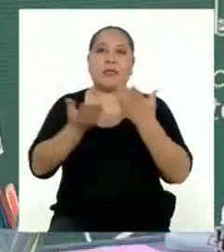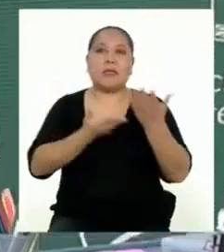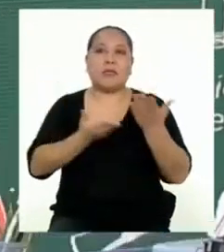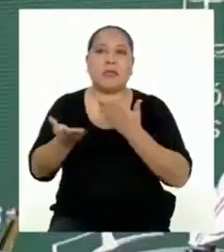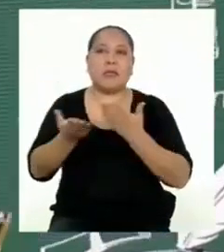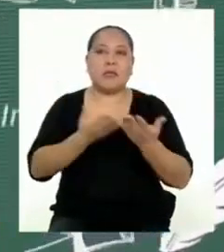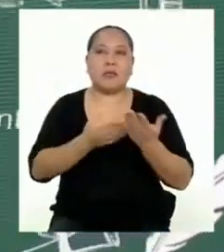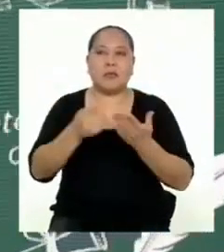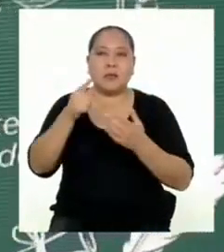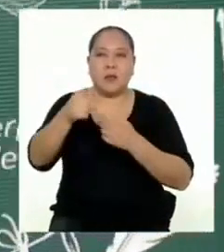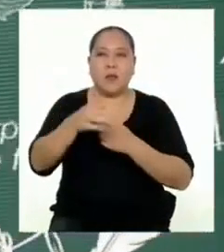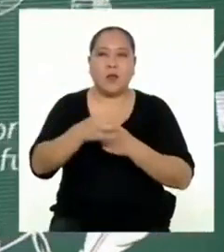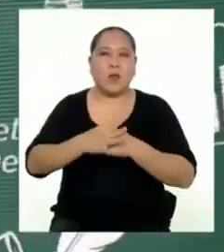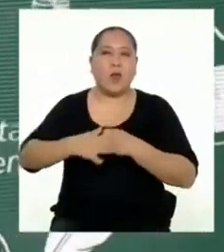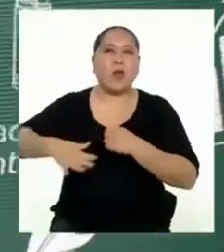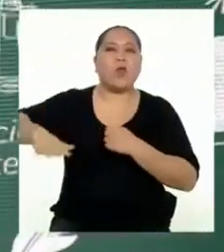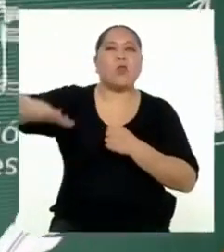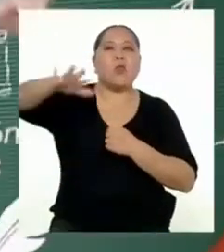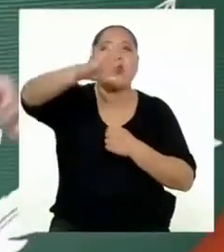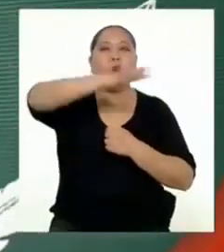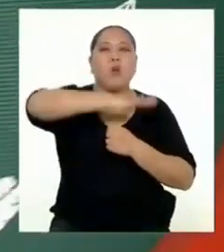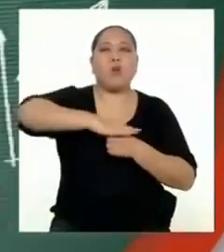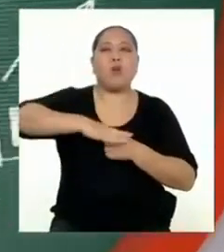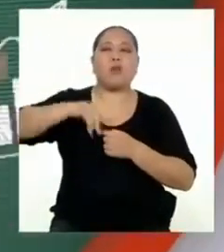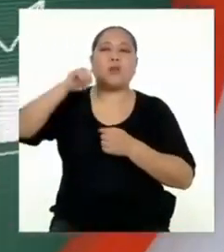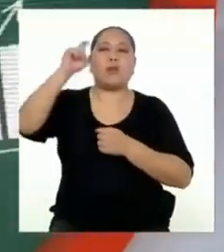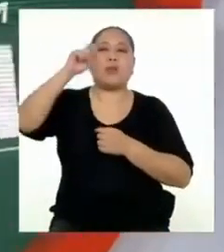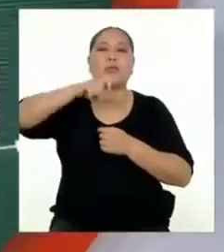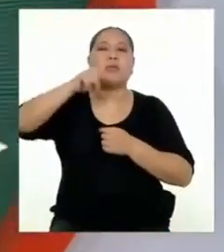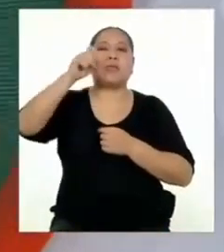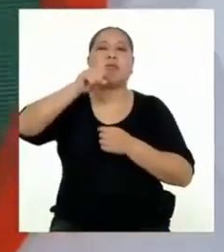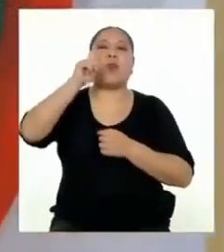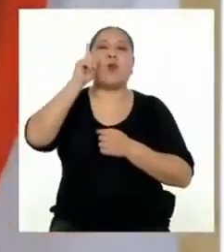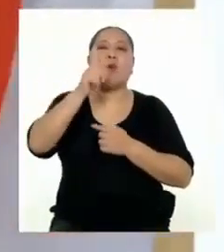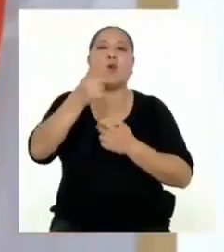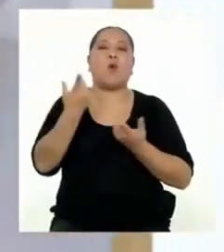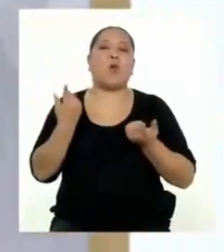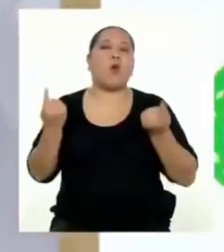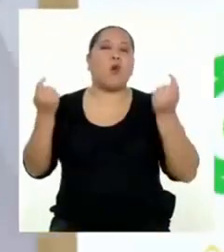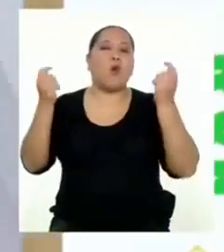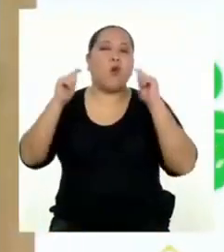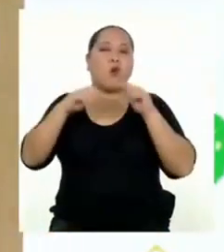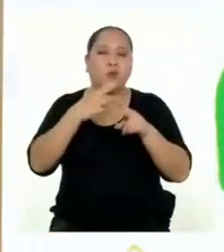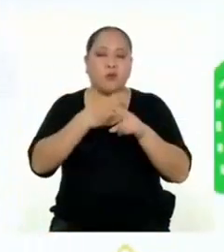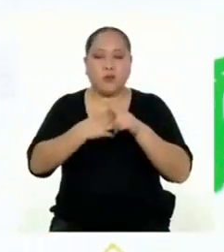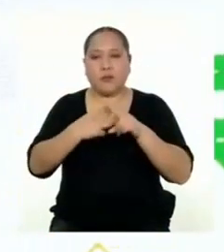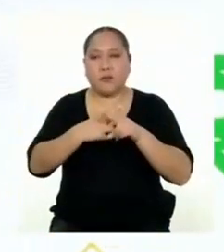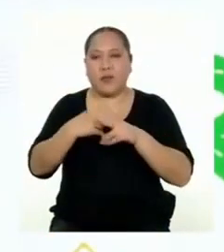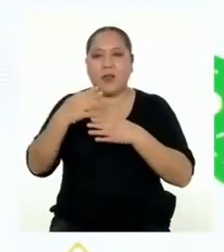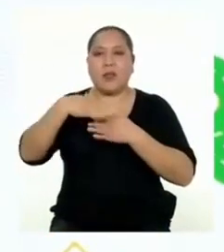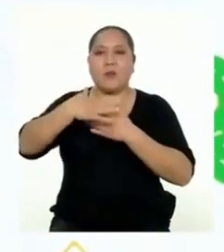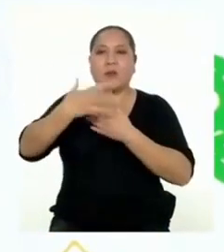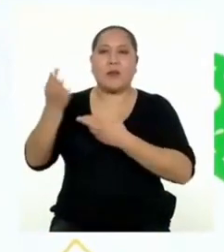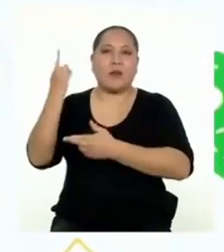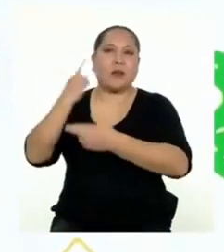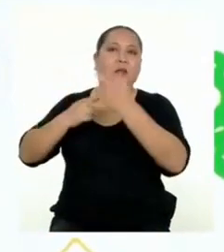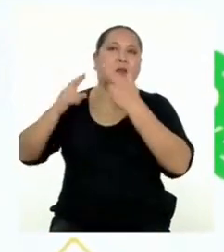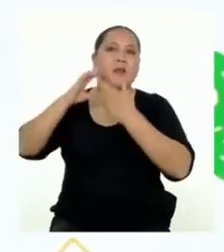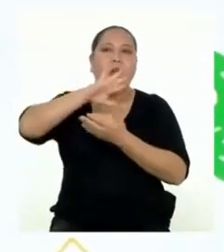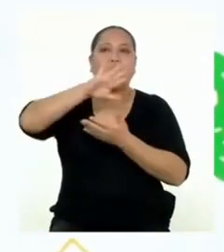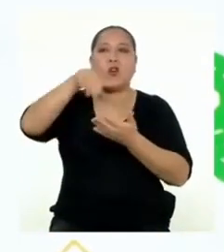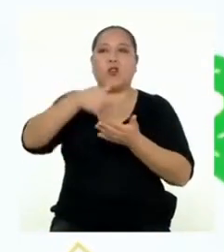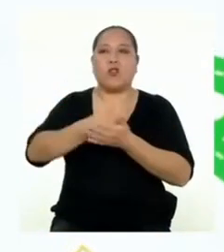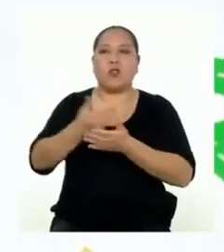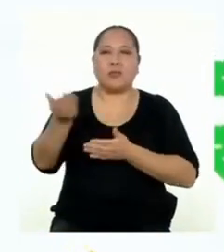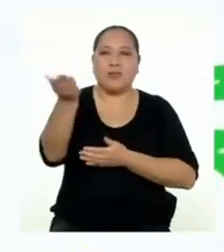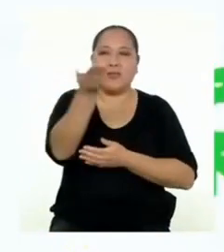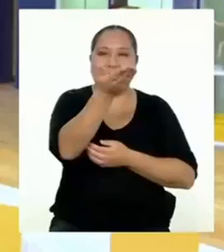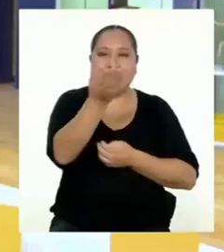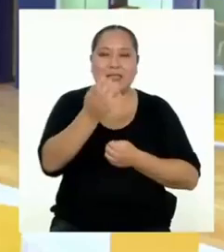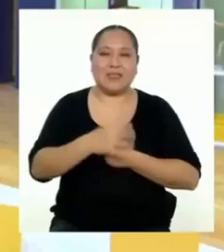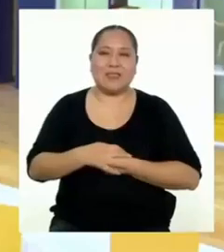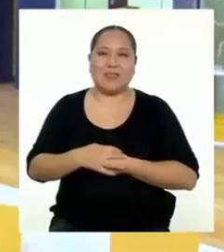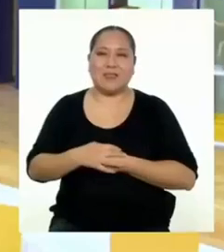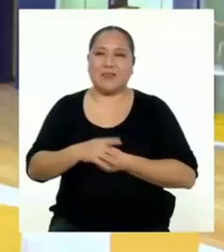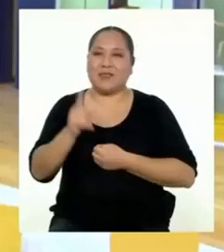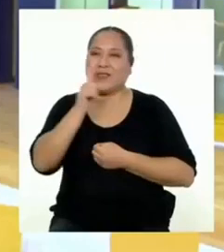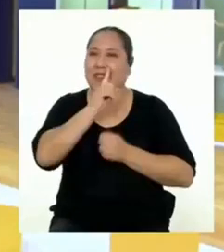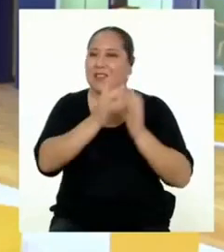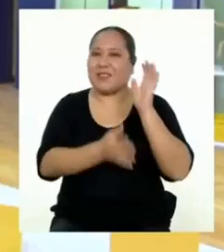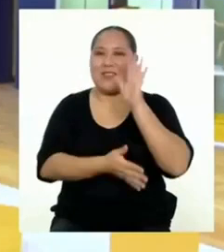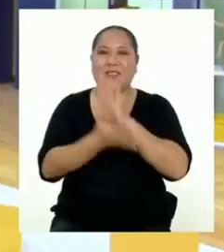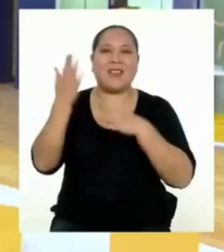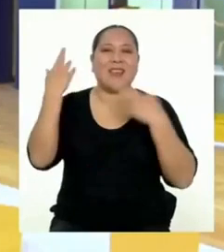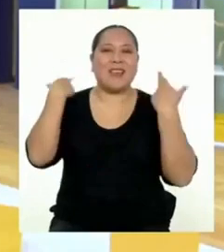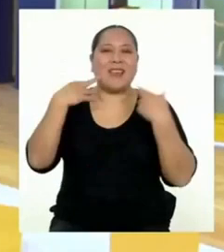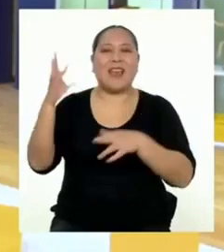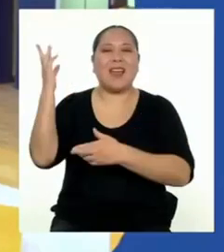servicio colectivo debe hacer una breve pausa para luego regresar con todas y todos ustedes. No